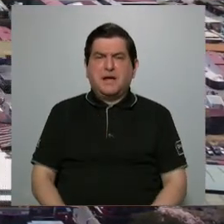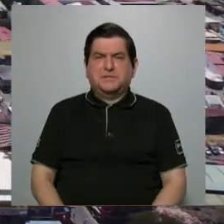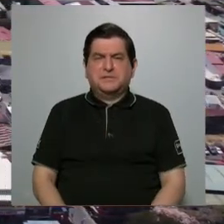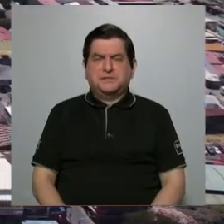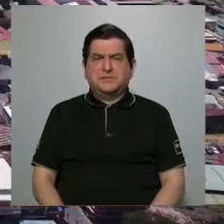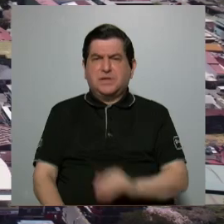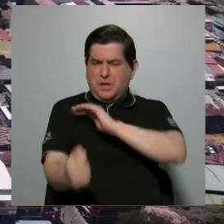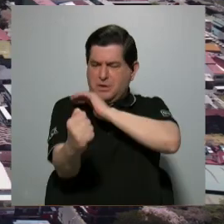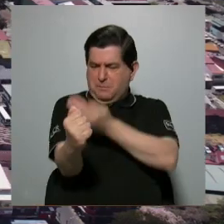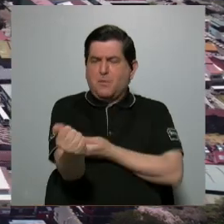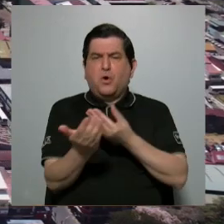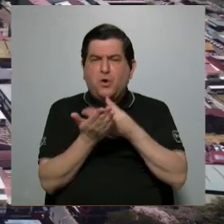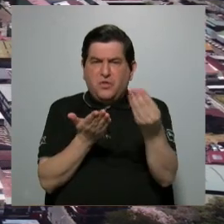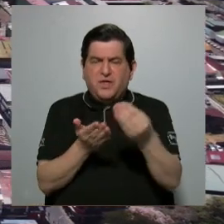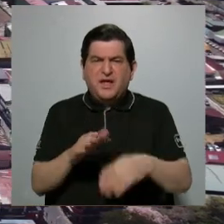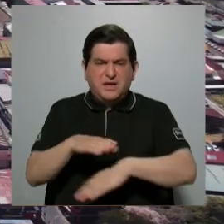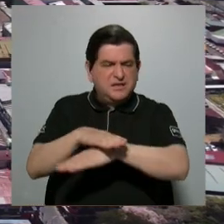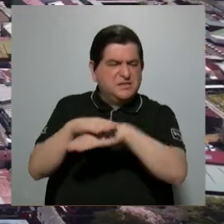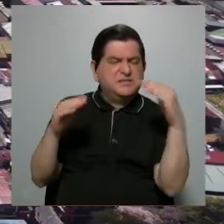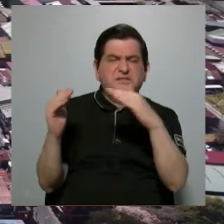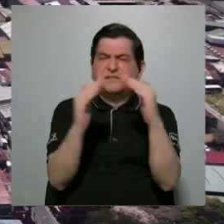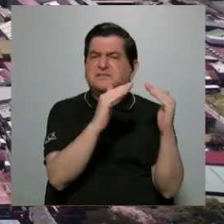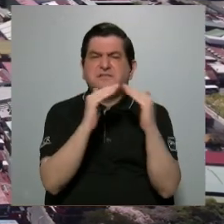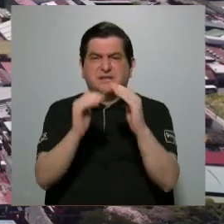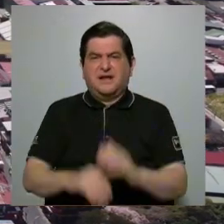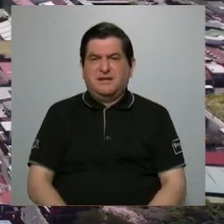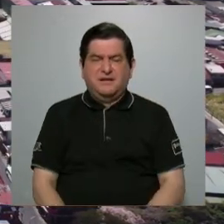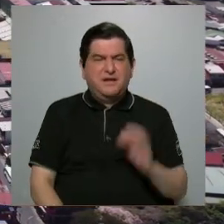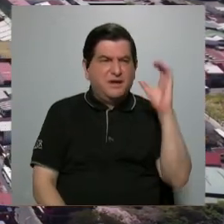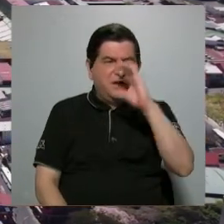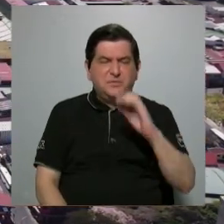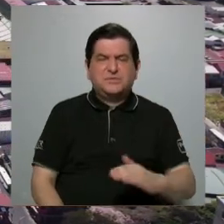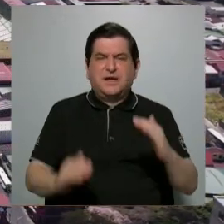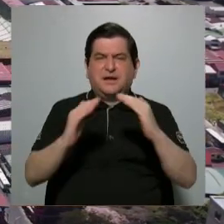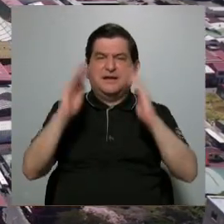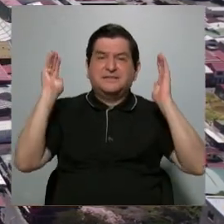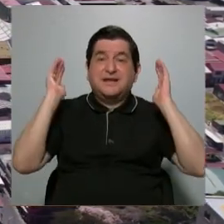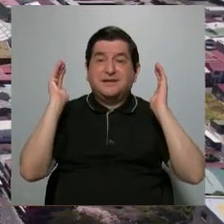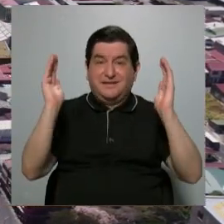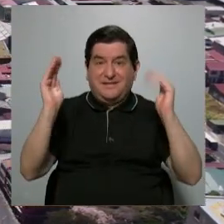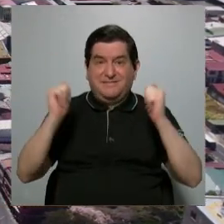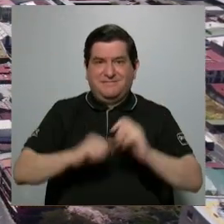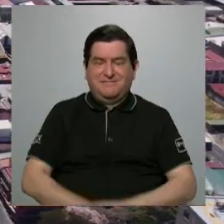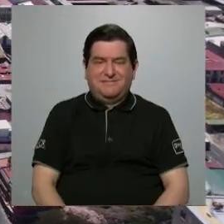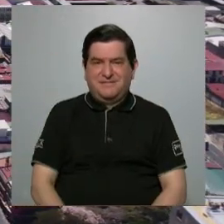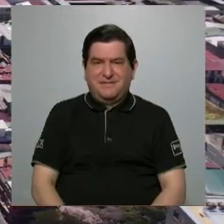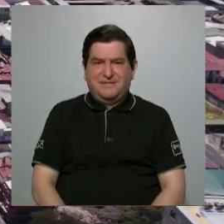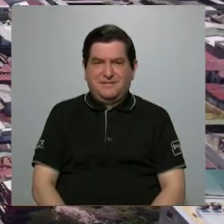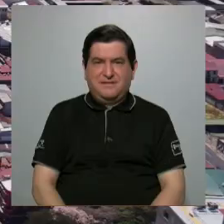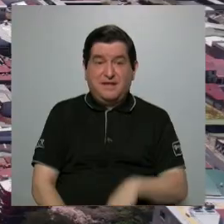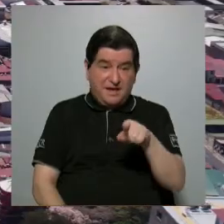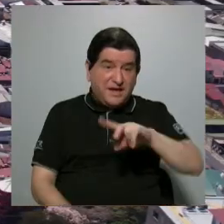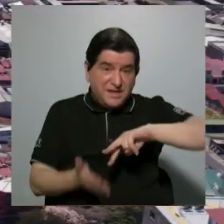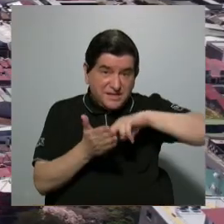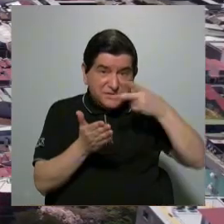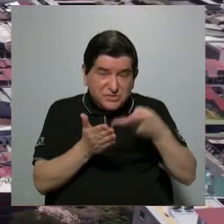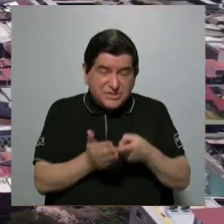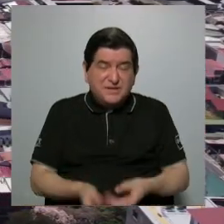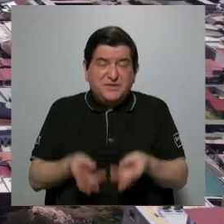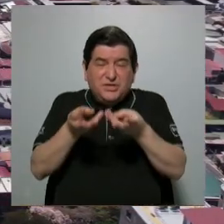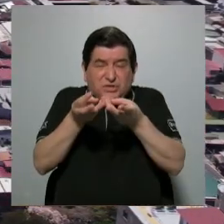quisieran irse de la ciudad buscando viviendas más grandes en el fondo, ¿no? Y eso a su vez causó ciclos de